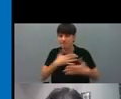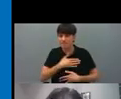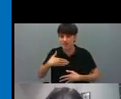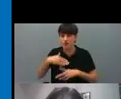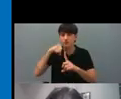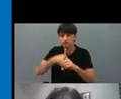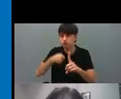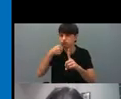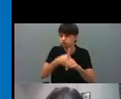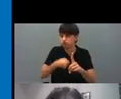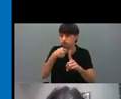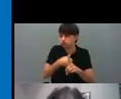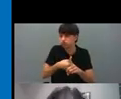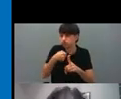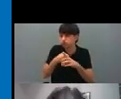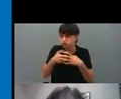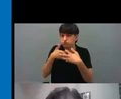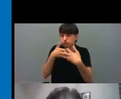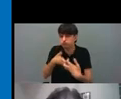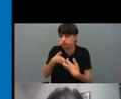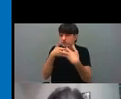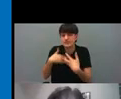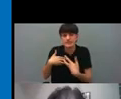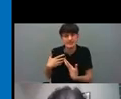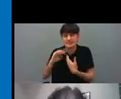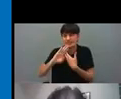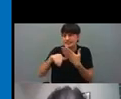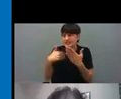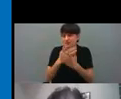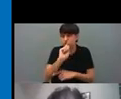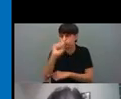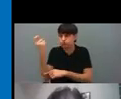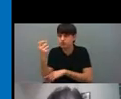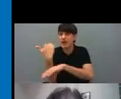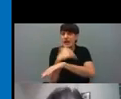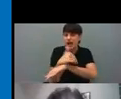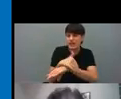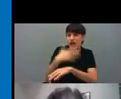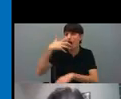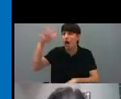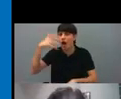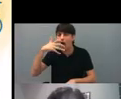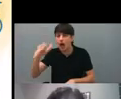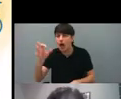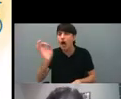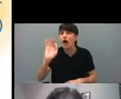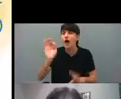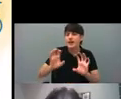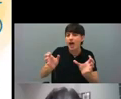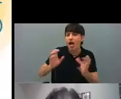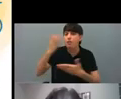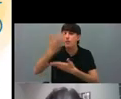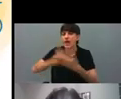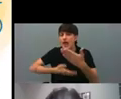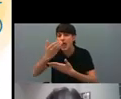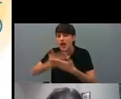pelearé todo lo que ella y yo necesitamos, y lo pelearé en las calles, en los medios de comunicación,